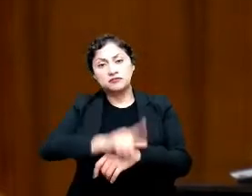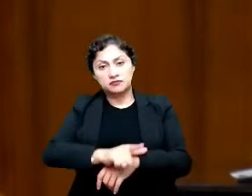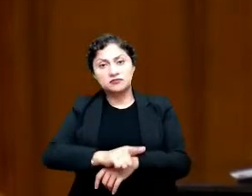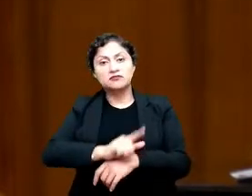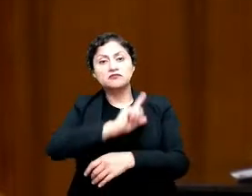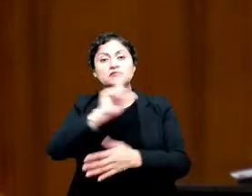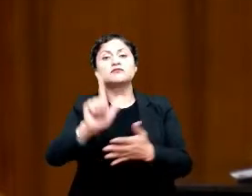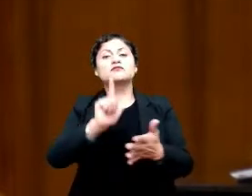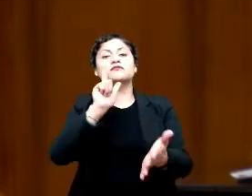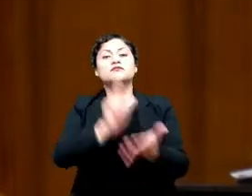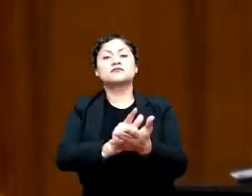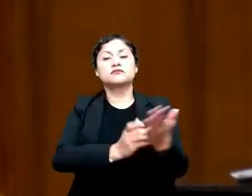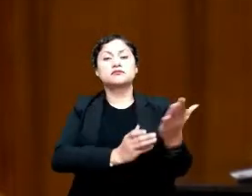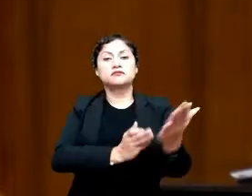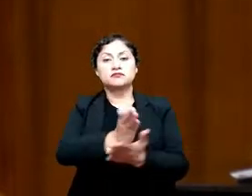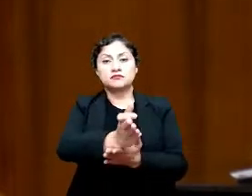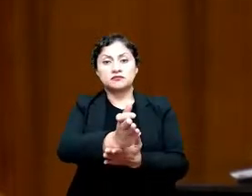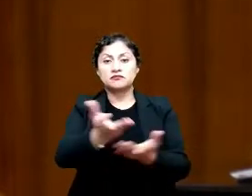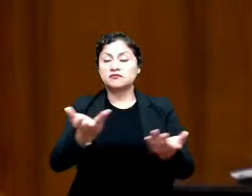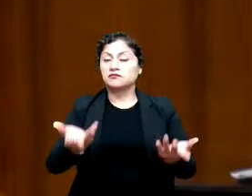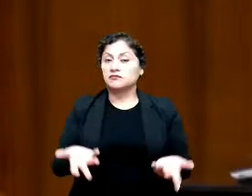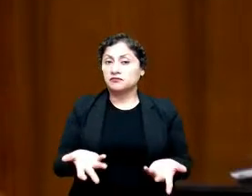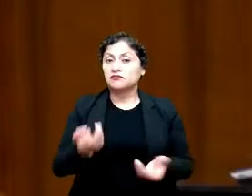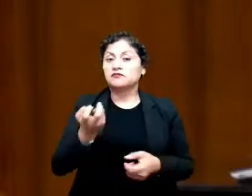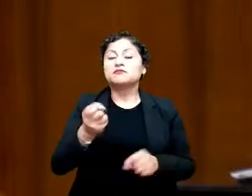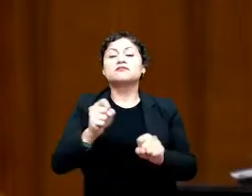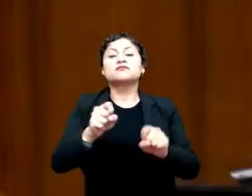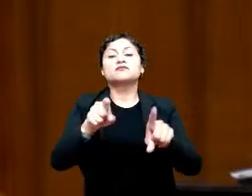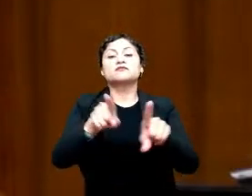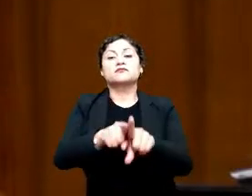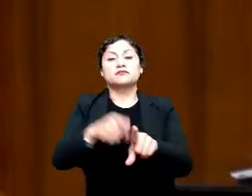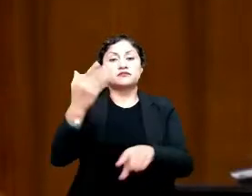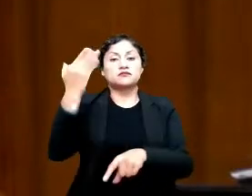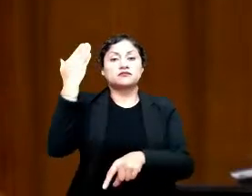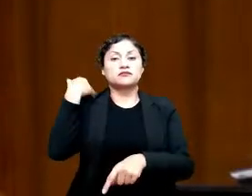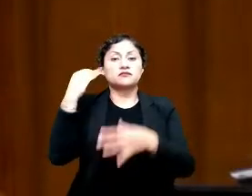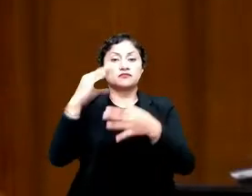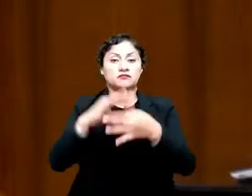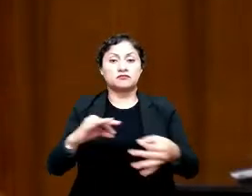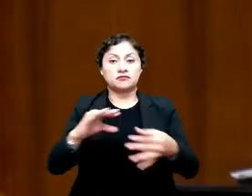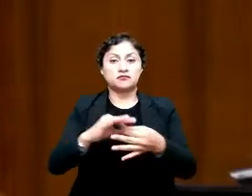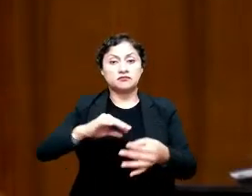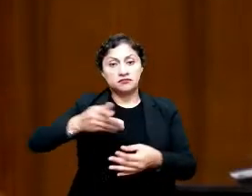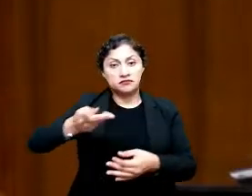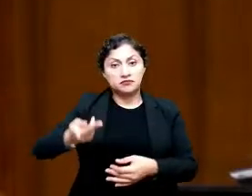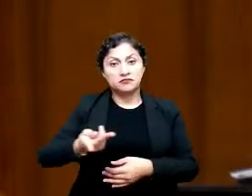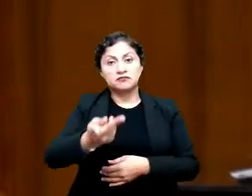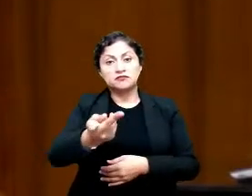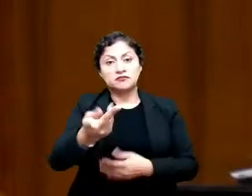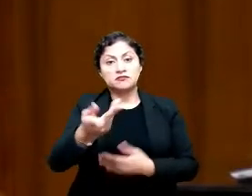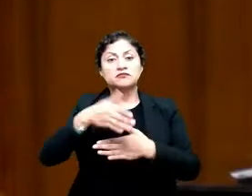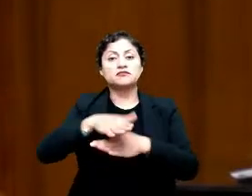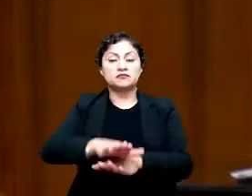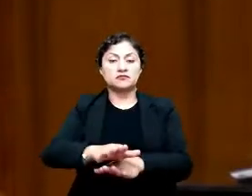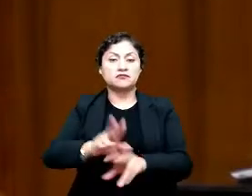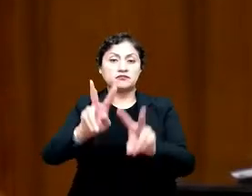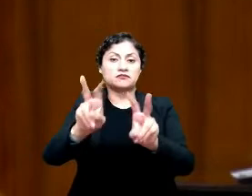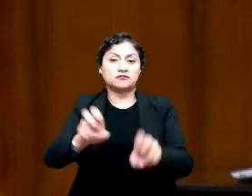legalidad. Esto va de la mano con lo mencionado en la pregunta realizada en nuestra primera